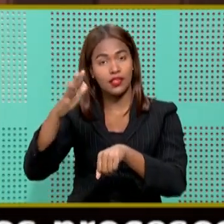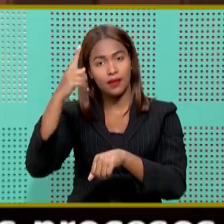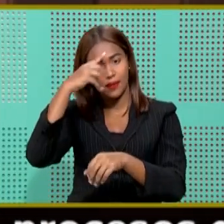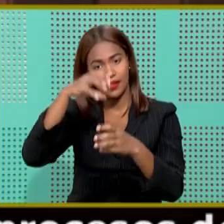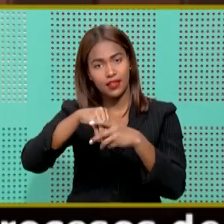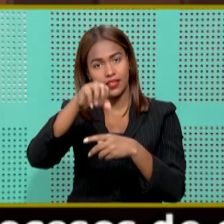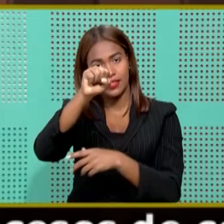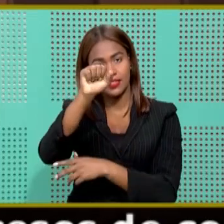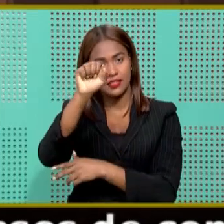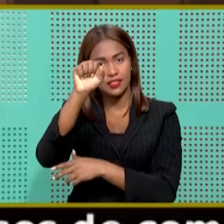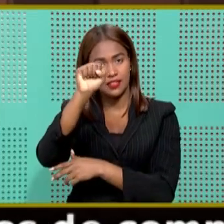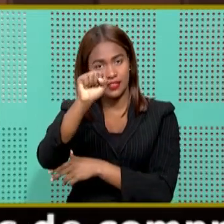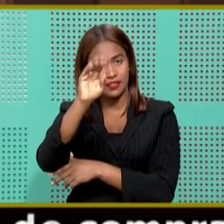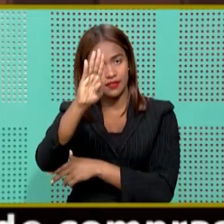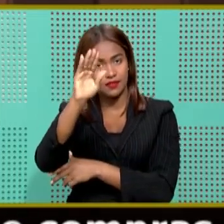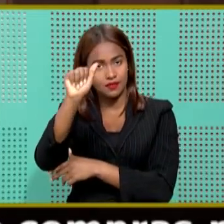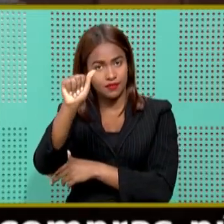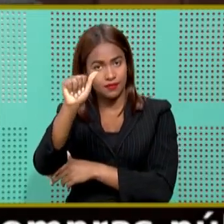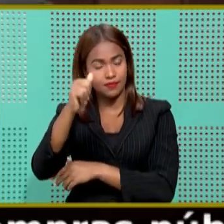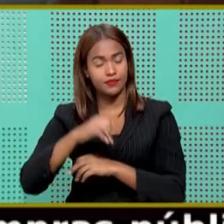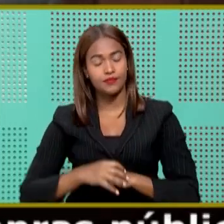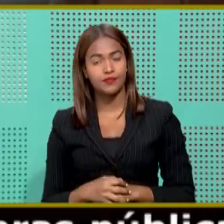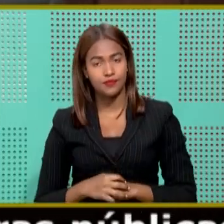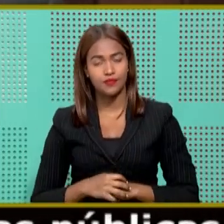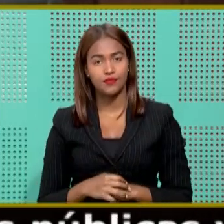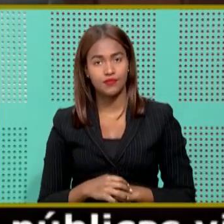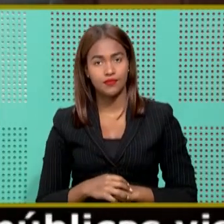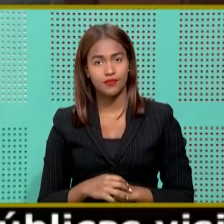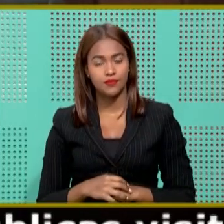FDA. De modo pues que,